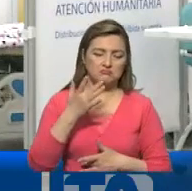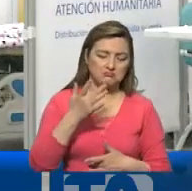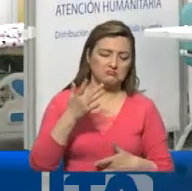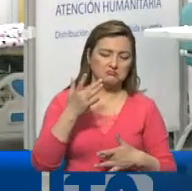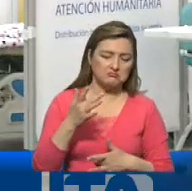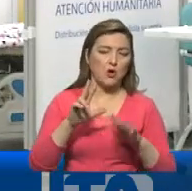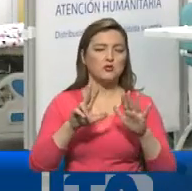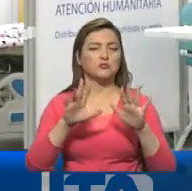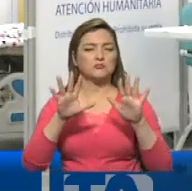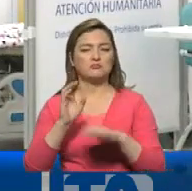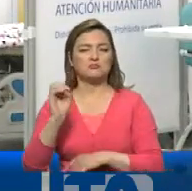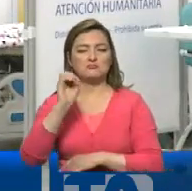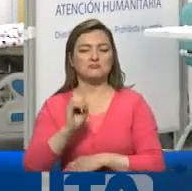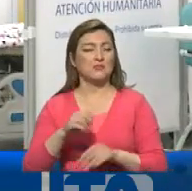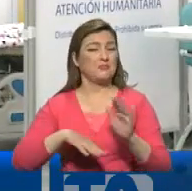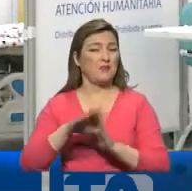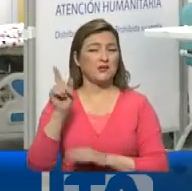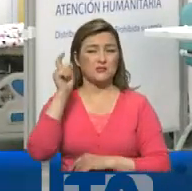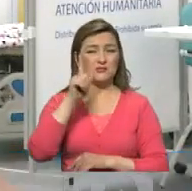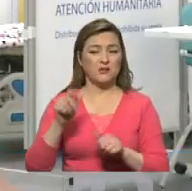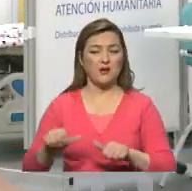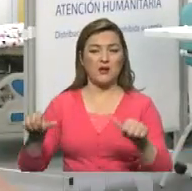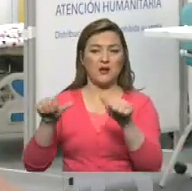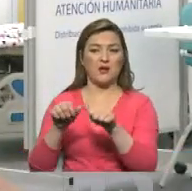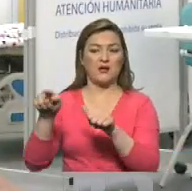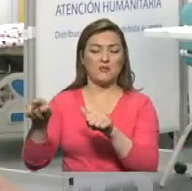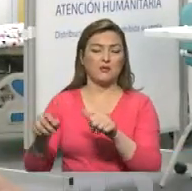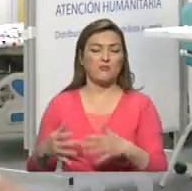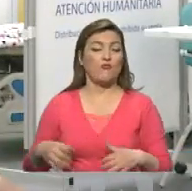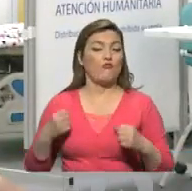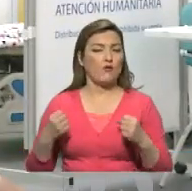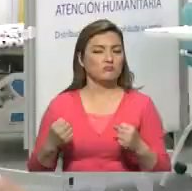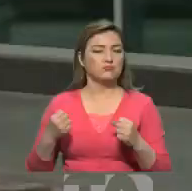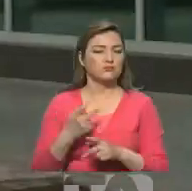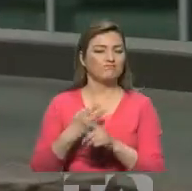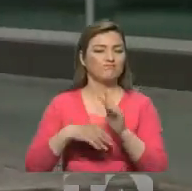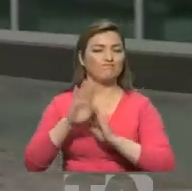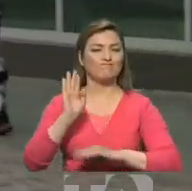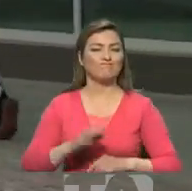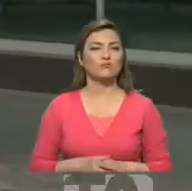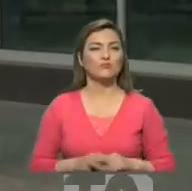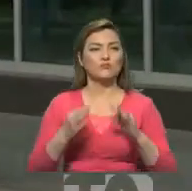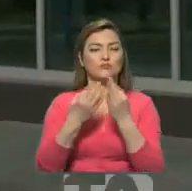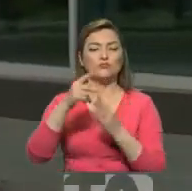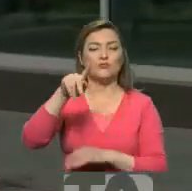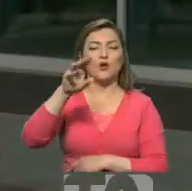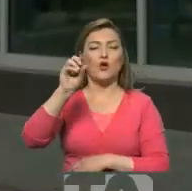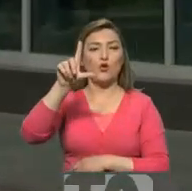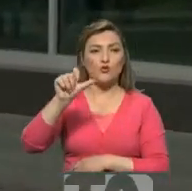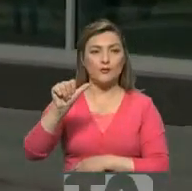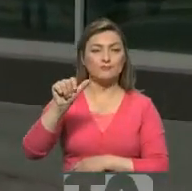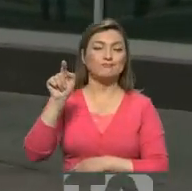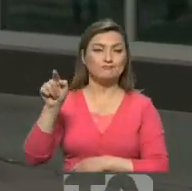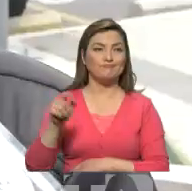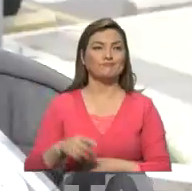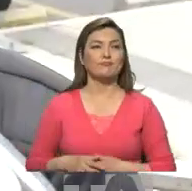8 a 10% de pacientes se complican y pasan a la área de moderados, que son los pacientes de cuidado mayor. El familiar de Paola, por ejemplo, fue